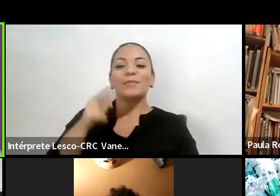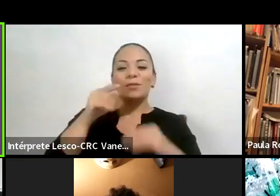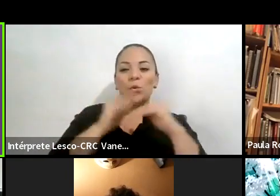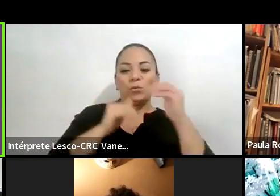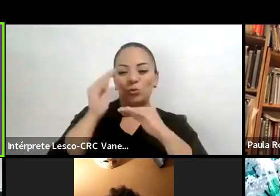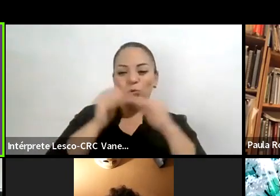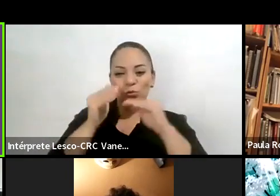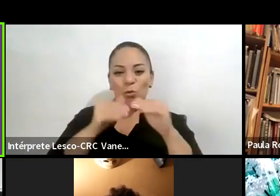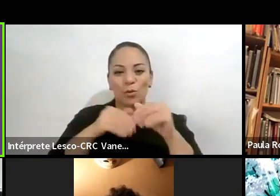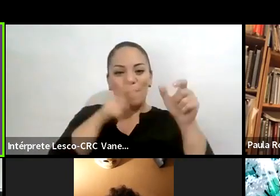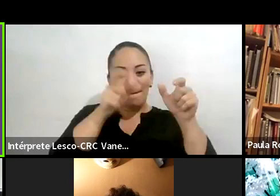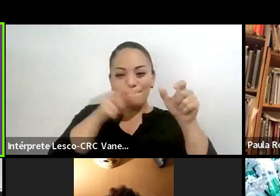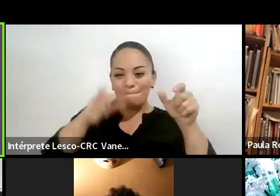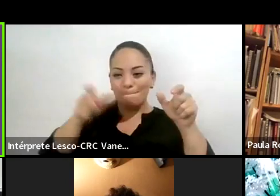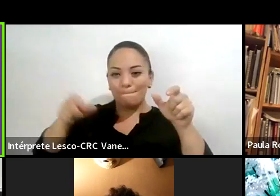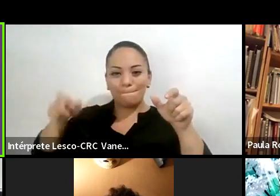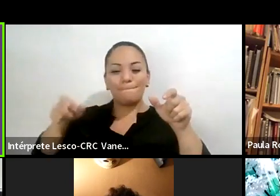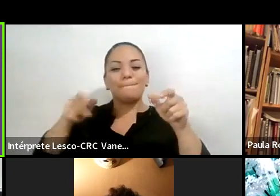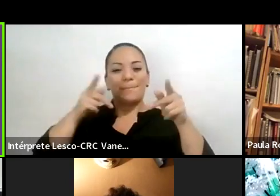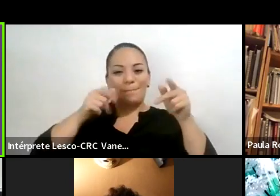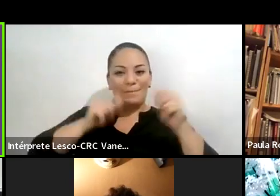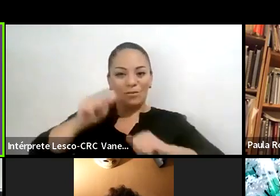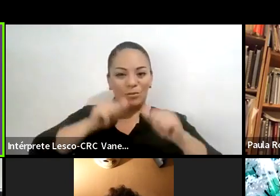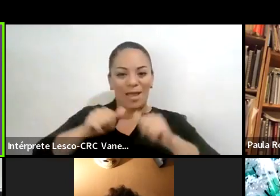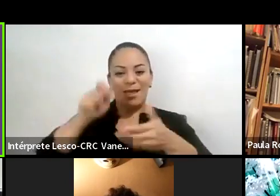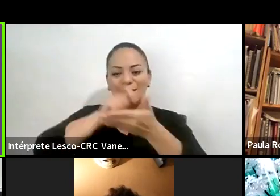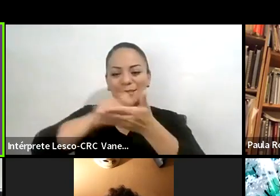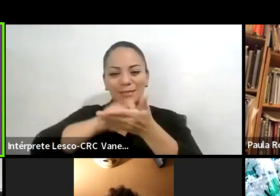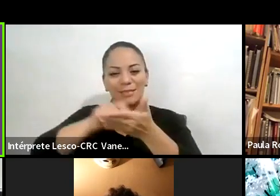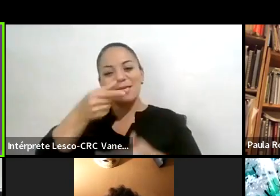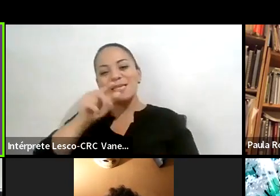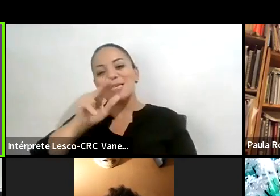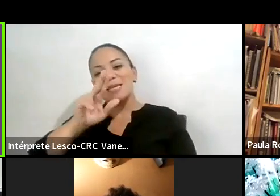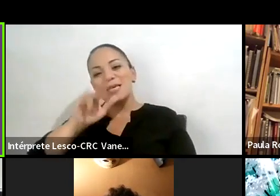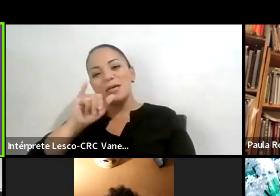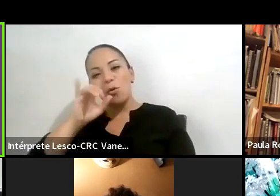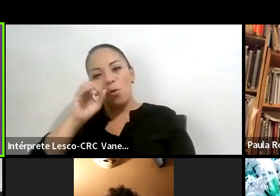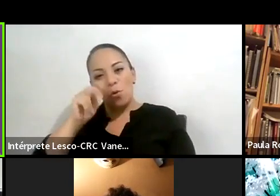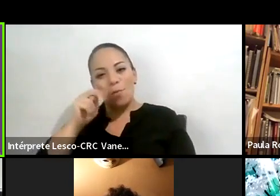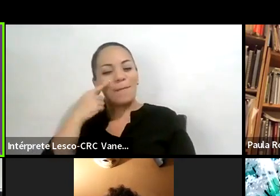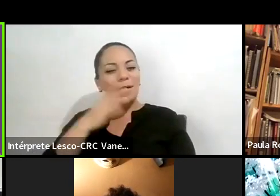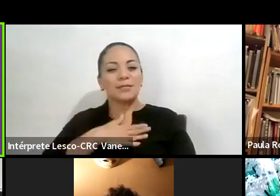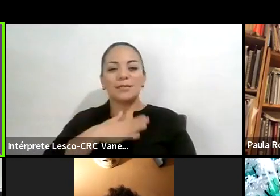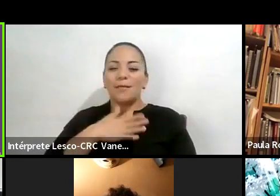los personajes, esa construcción del guión, eso, bueno, me parece